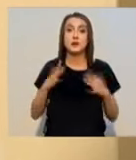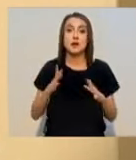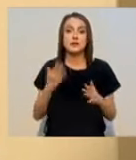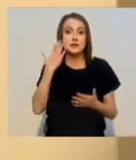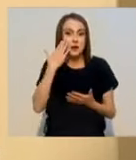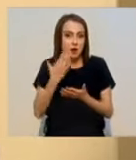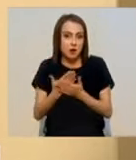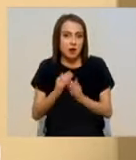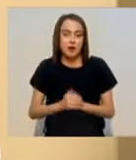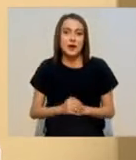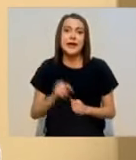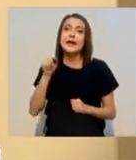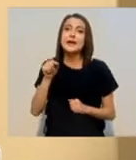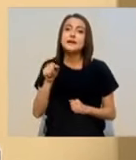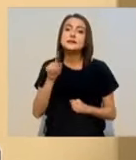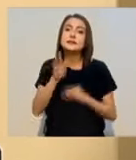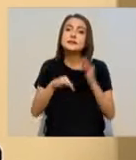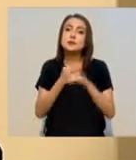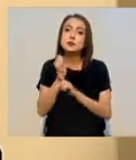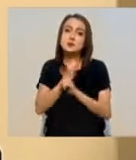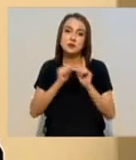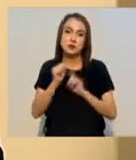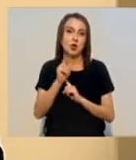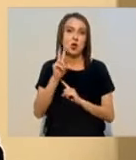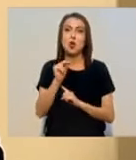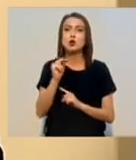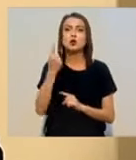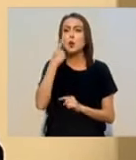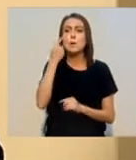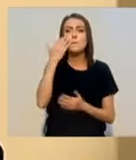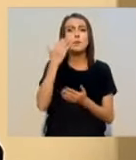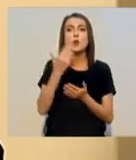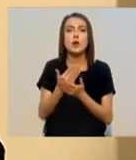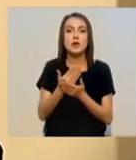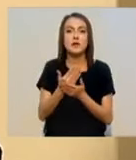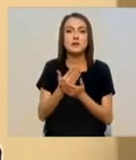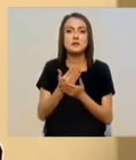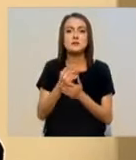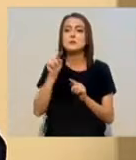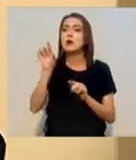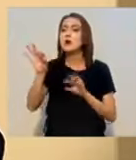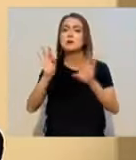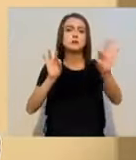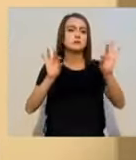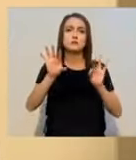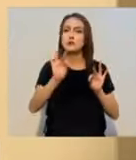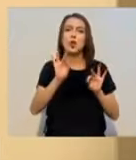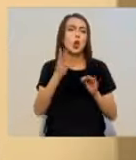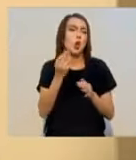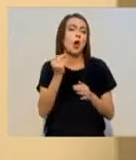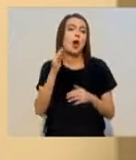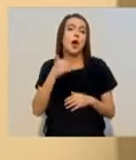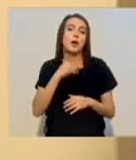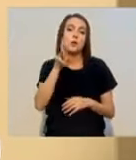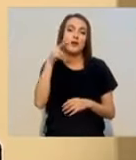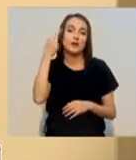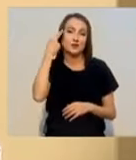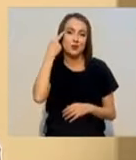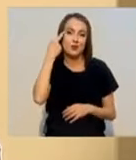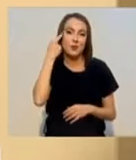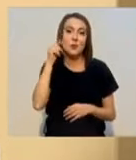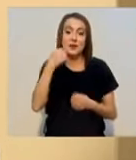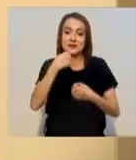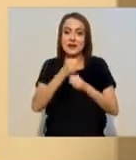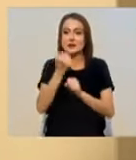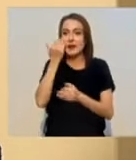estaban probando. Esos casos no son tamizajes necesariamente aleatorios. Normalmente hay una razón por la cual se